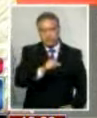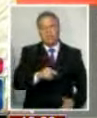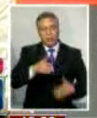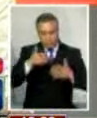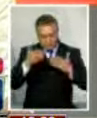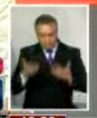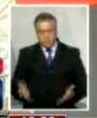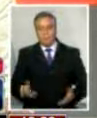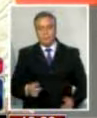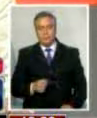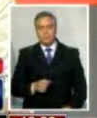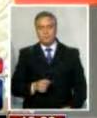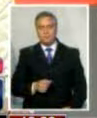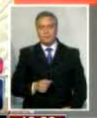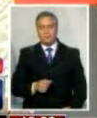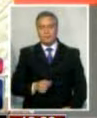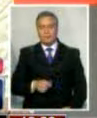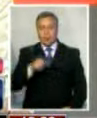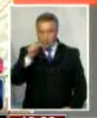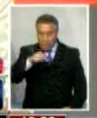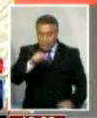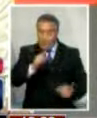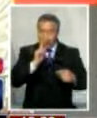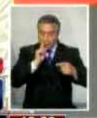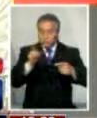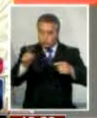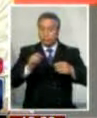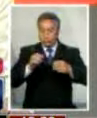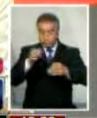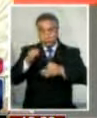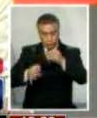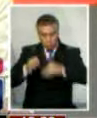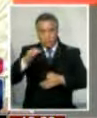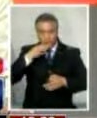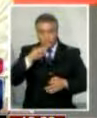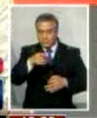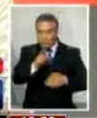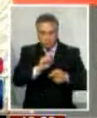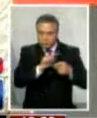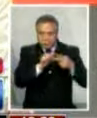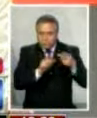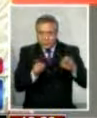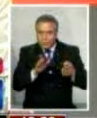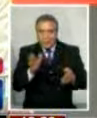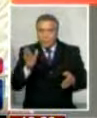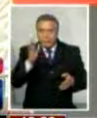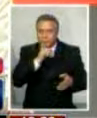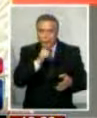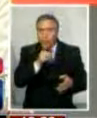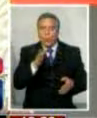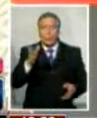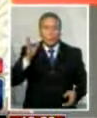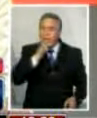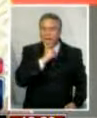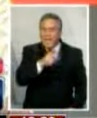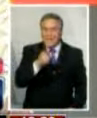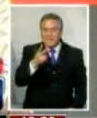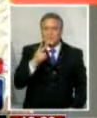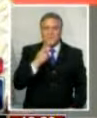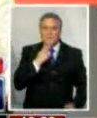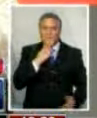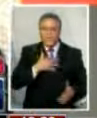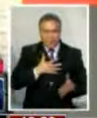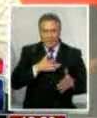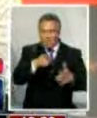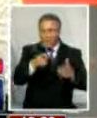diciendo, en este caso no llegamos a ese umbral porque no hubo daño a la vida ni a la integridad